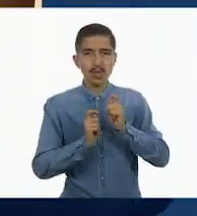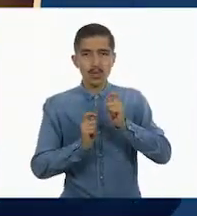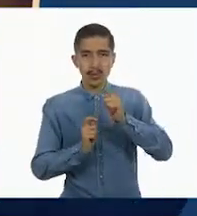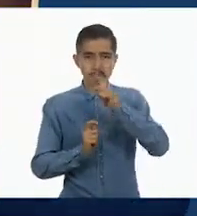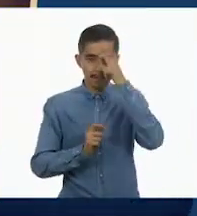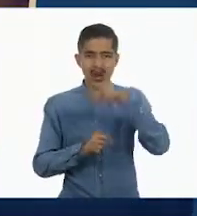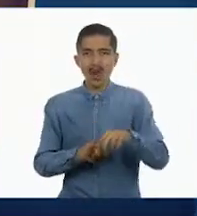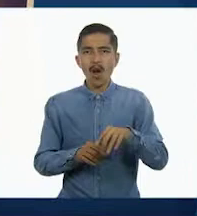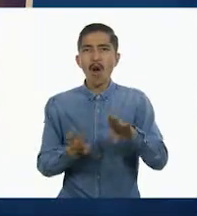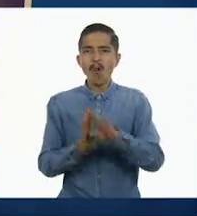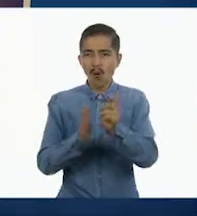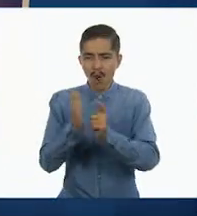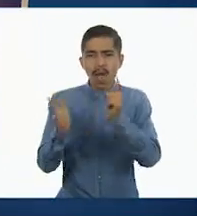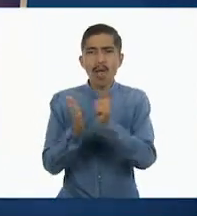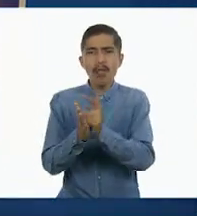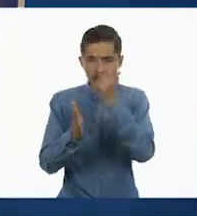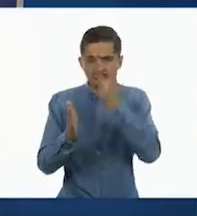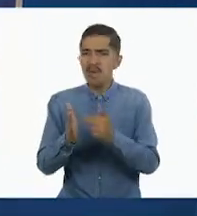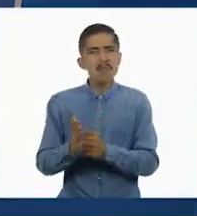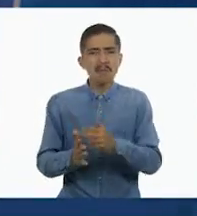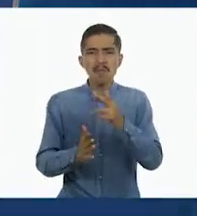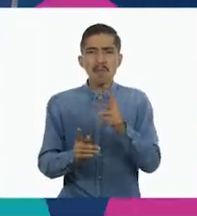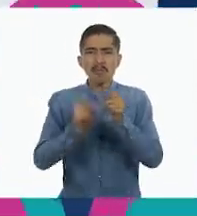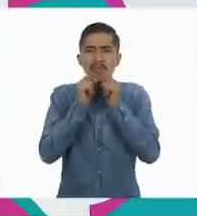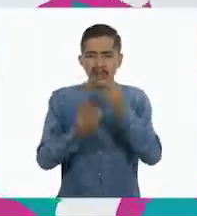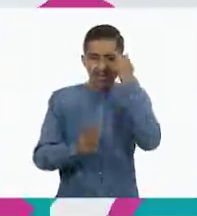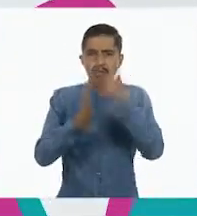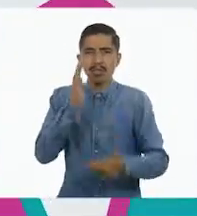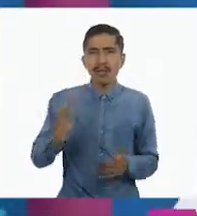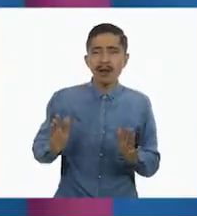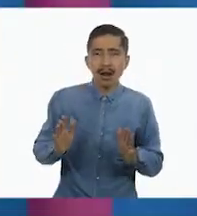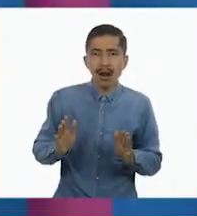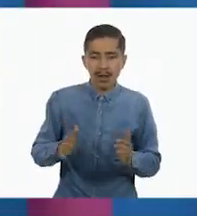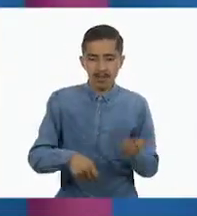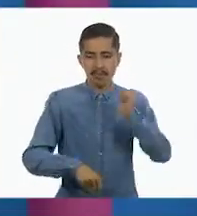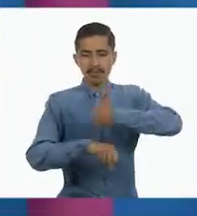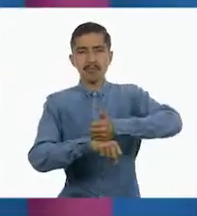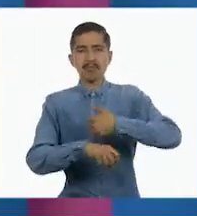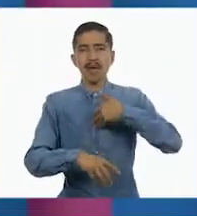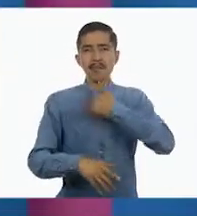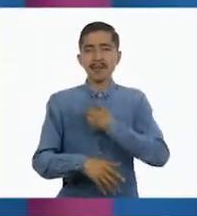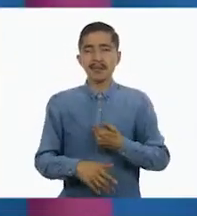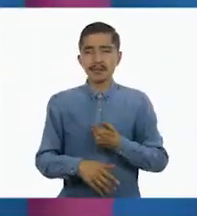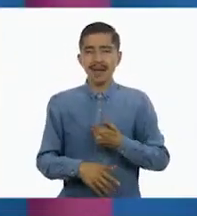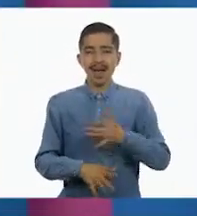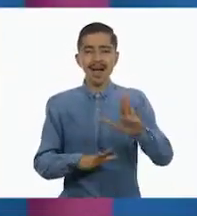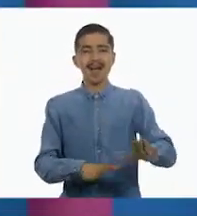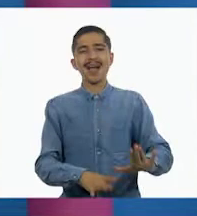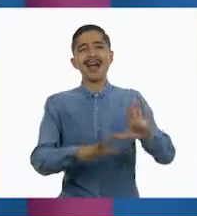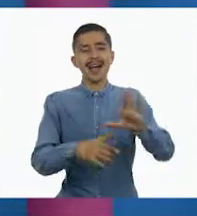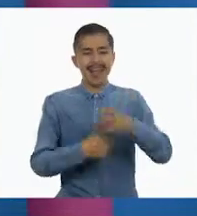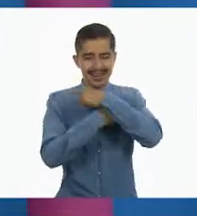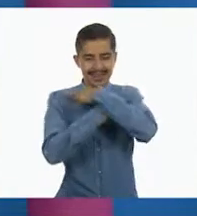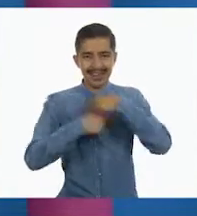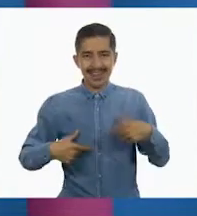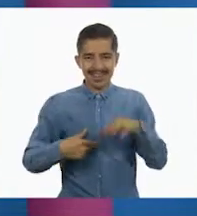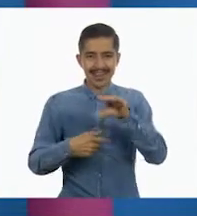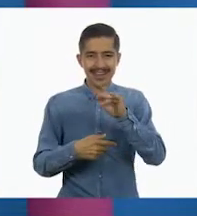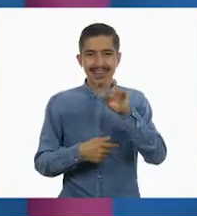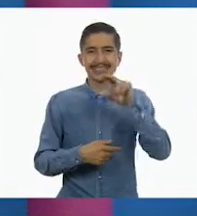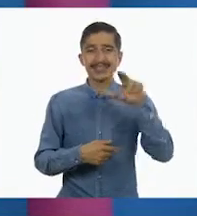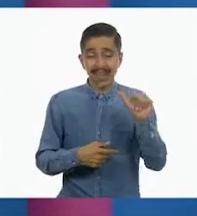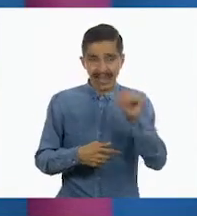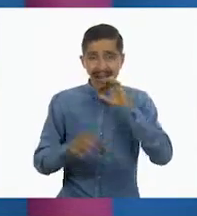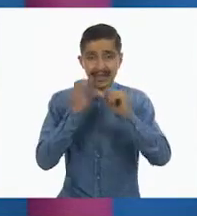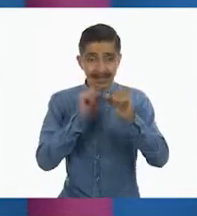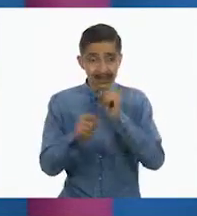manera ilegal. ¡Qué bárbaro! Ya me acordé. Entonces, Venustiano Carranza formó el ejército constitucionalista y se levantó